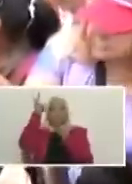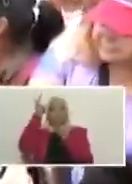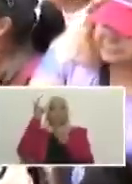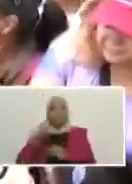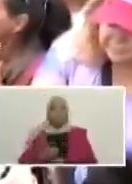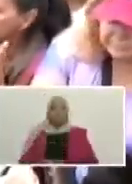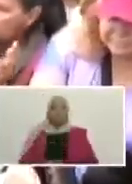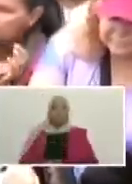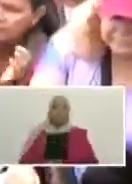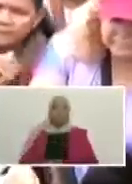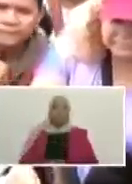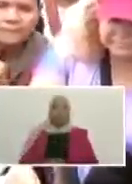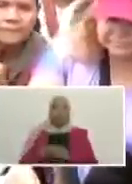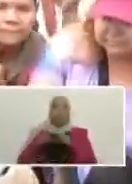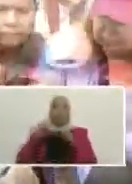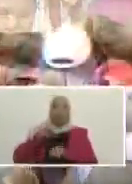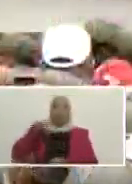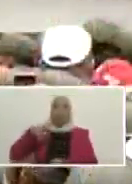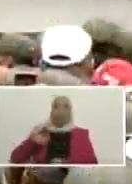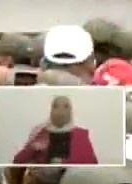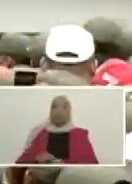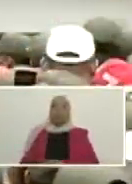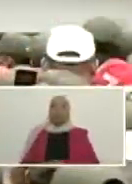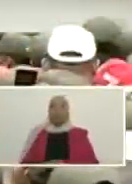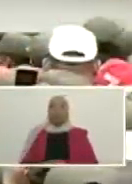Porque todos nosotros